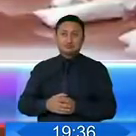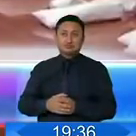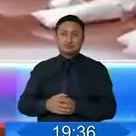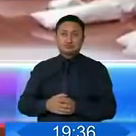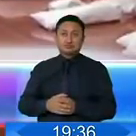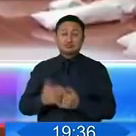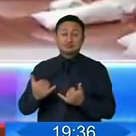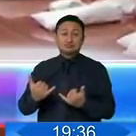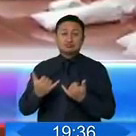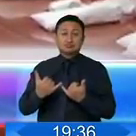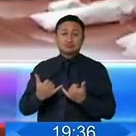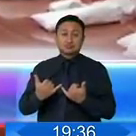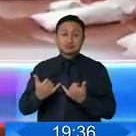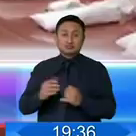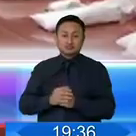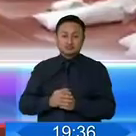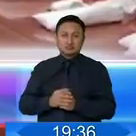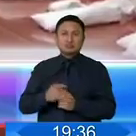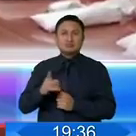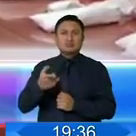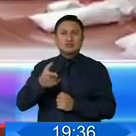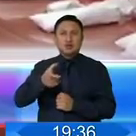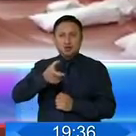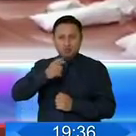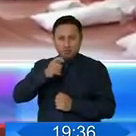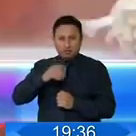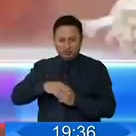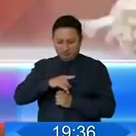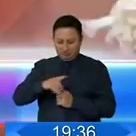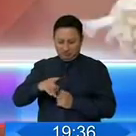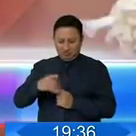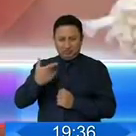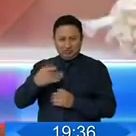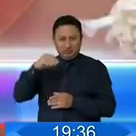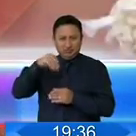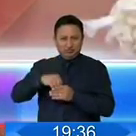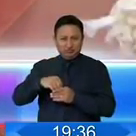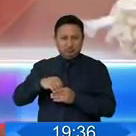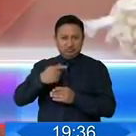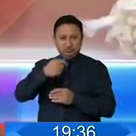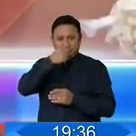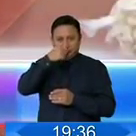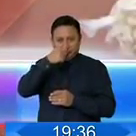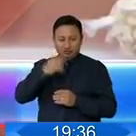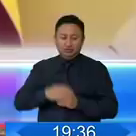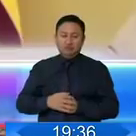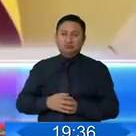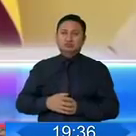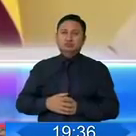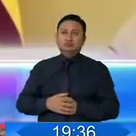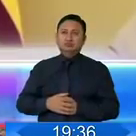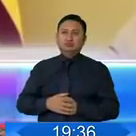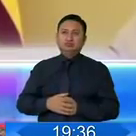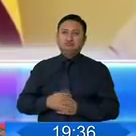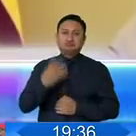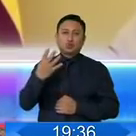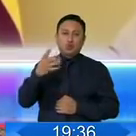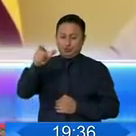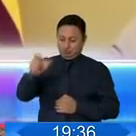Esta vez se detectó unas bebidas que estarían contaminadas con la sustancia ilegal.